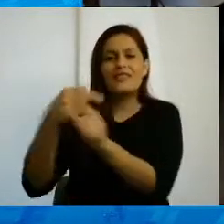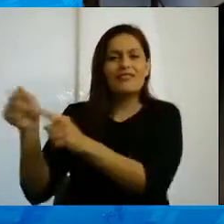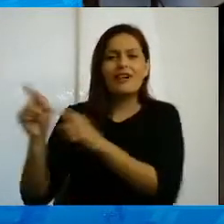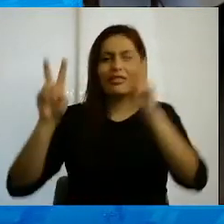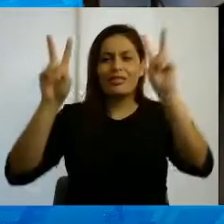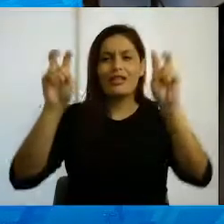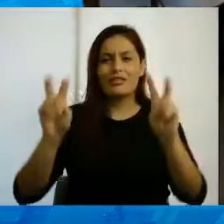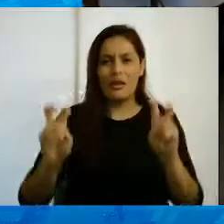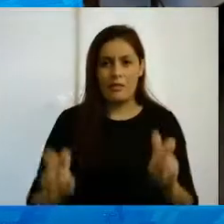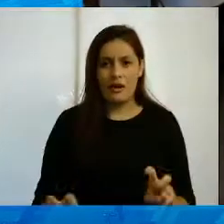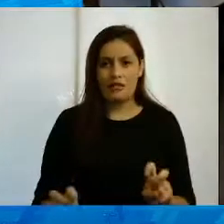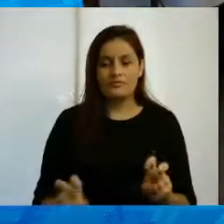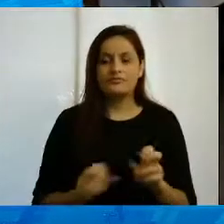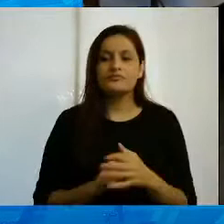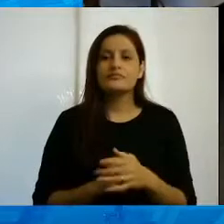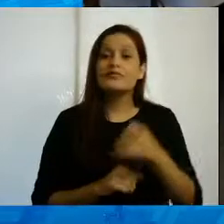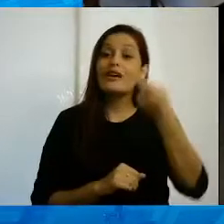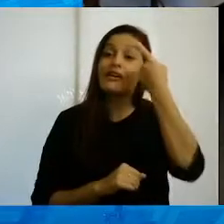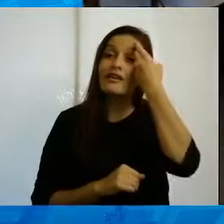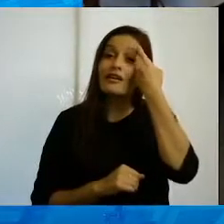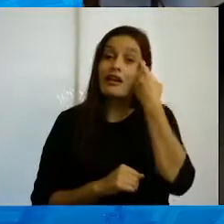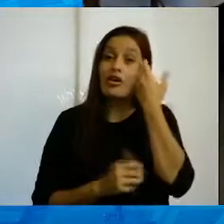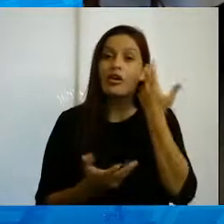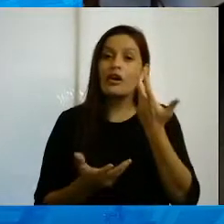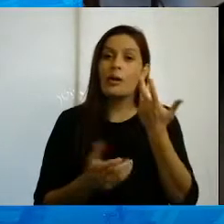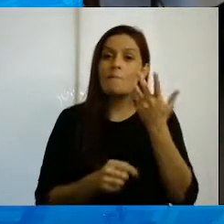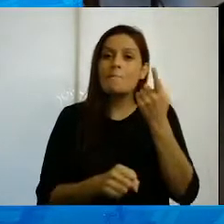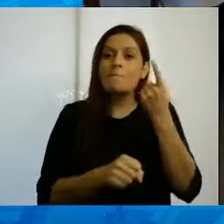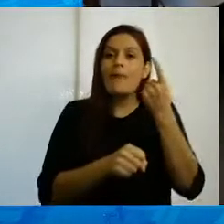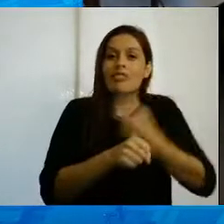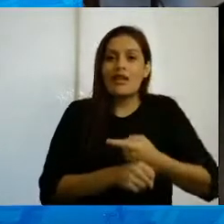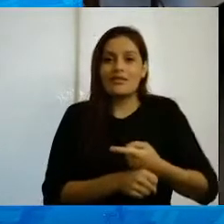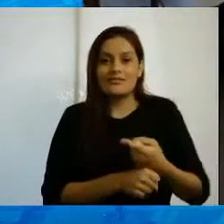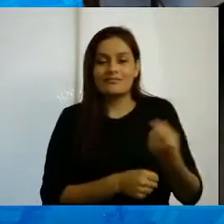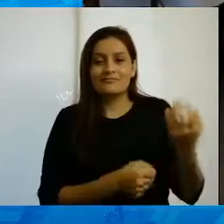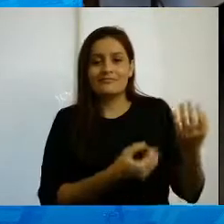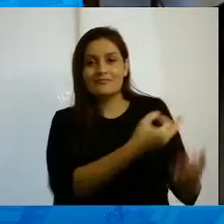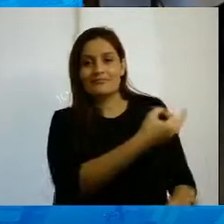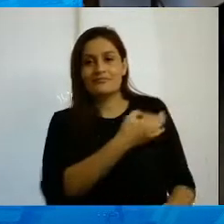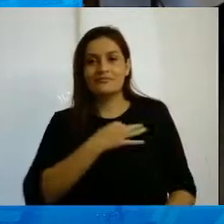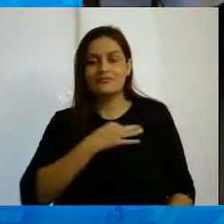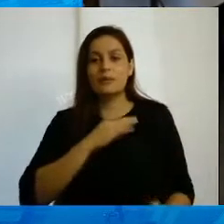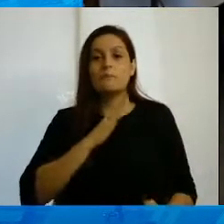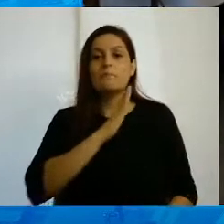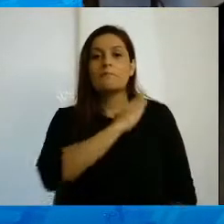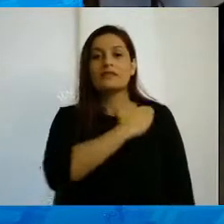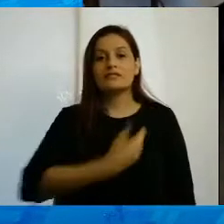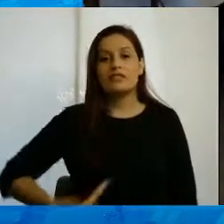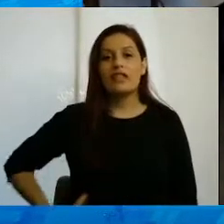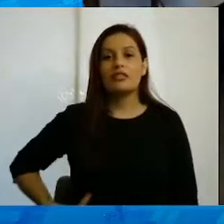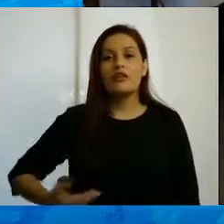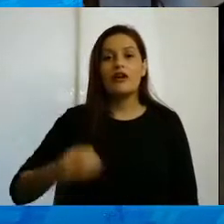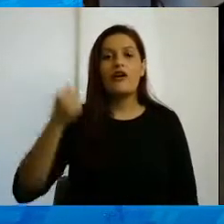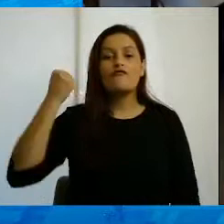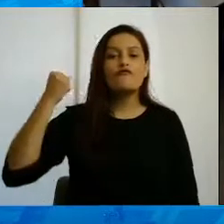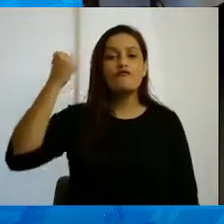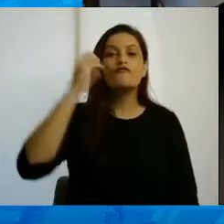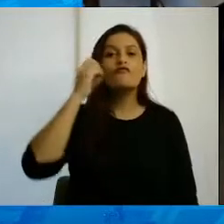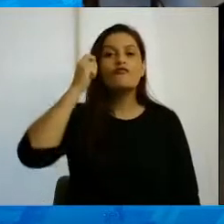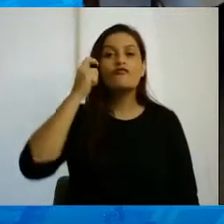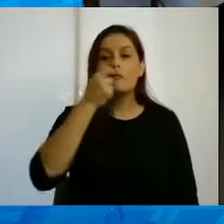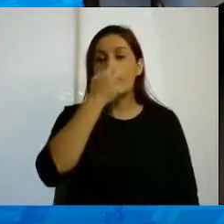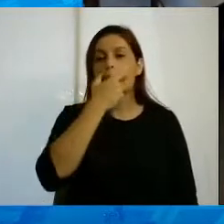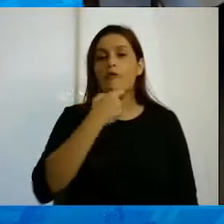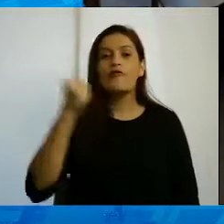y creo que y ese es el mandato que se me ha dado por parte del presidente Gabriel Boric, que es